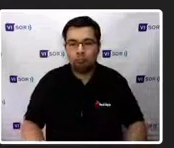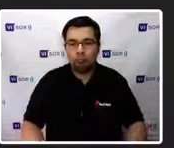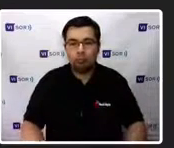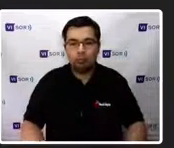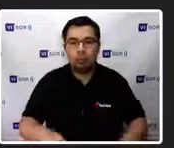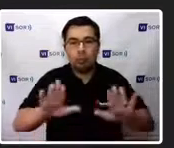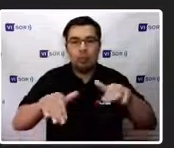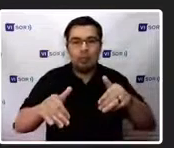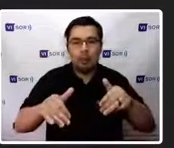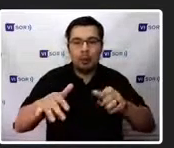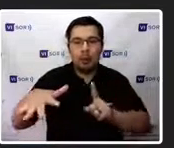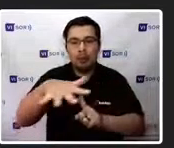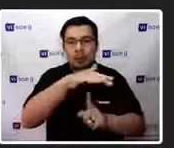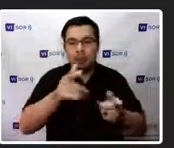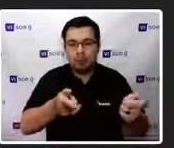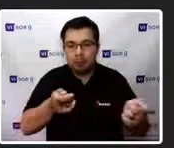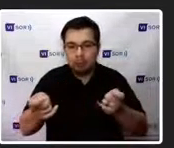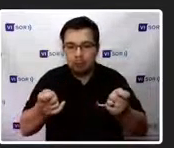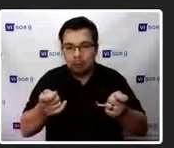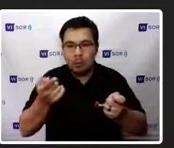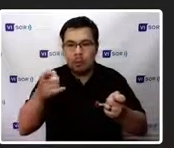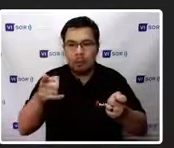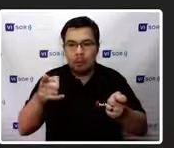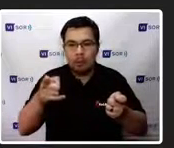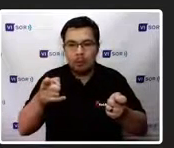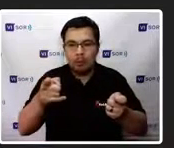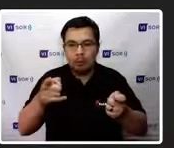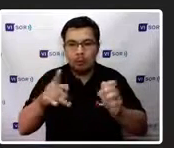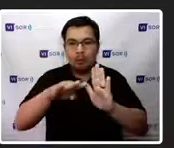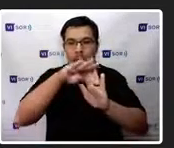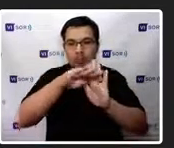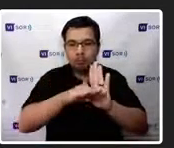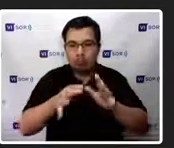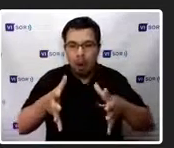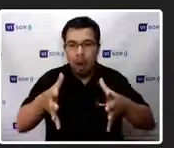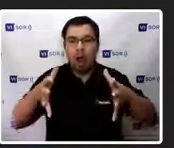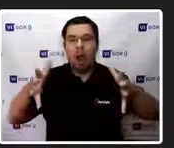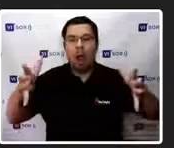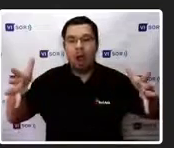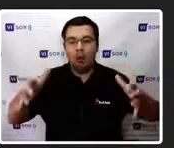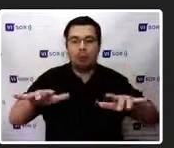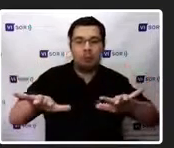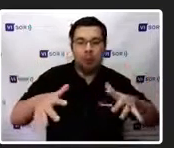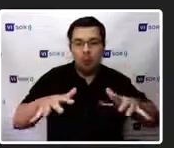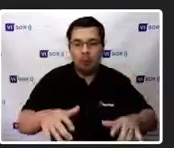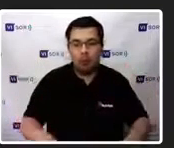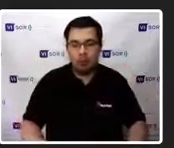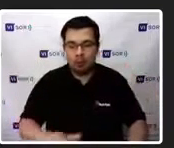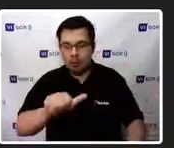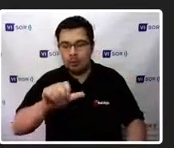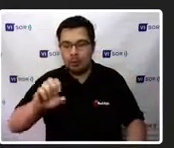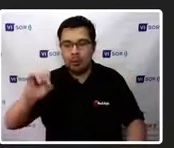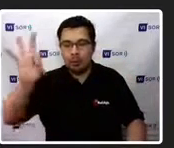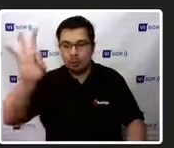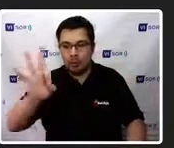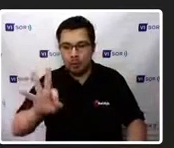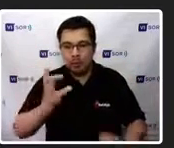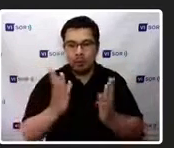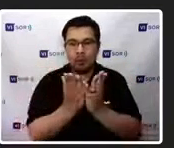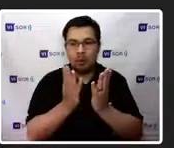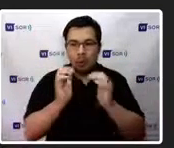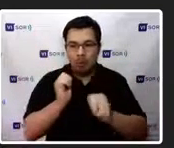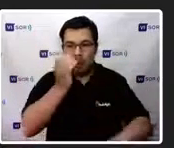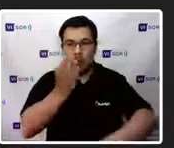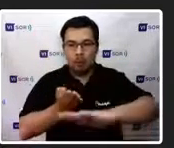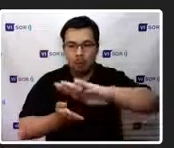sentido el rango es bastante amplio, ¿ya? Hablamos que cerca de un 60% de los estudiantes pueden postular a esta